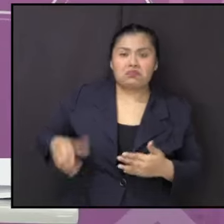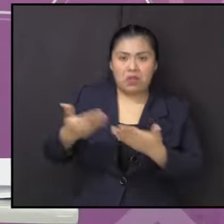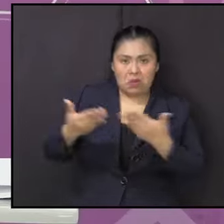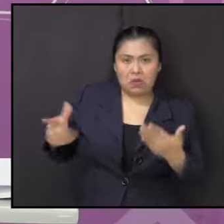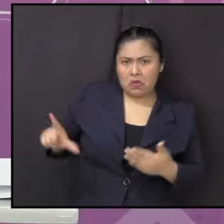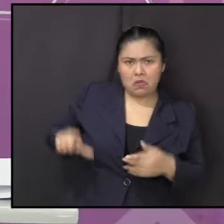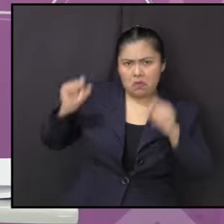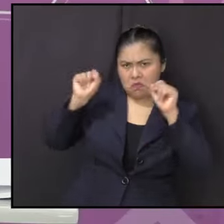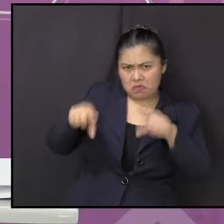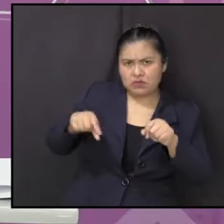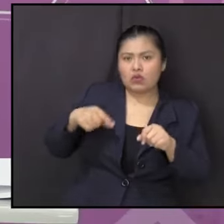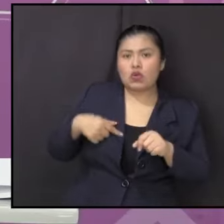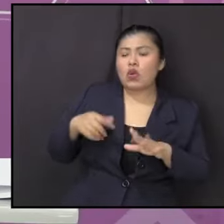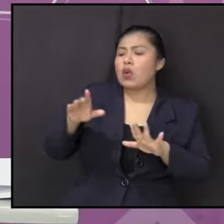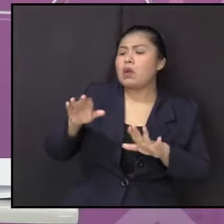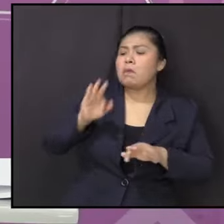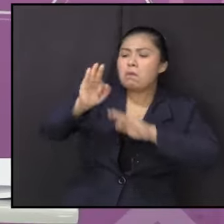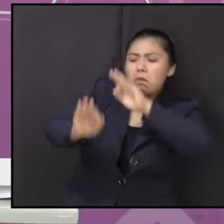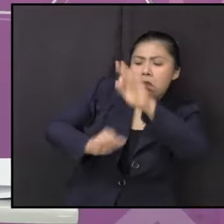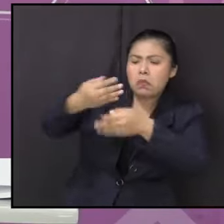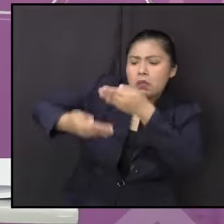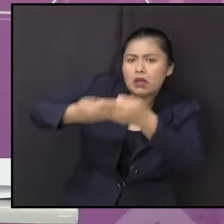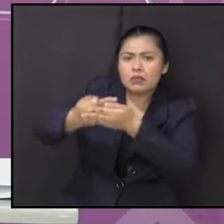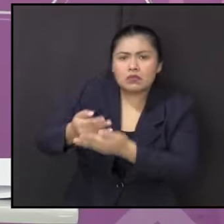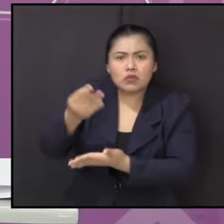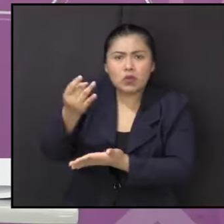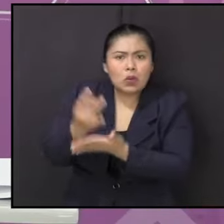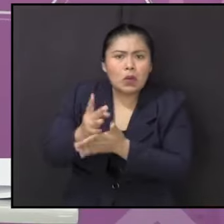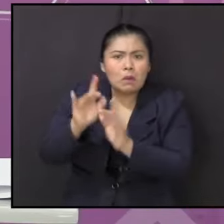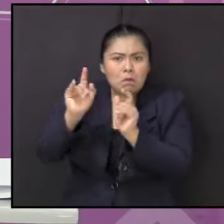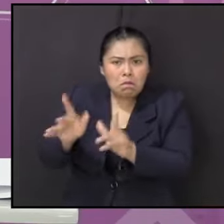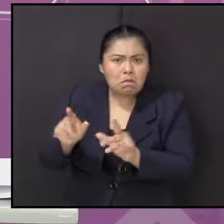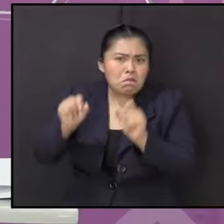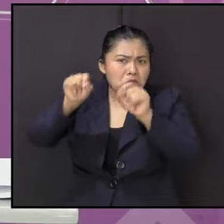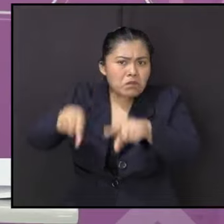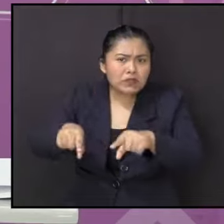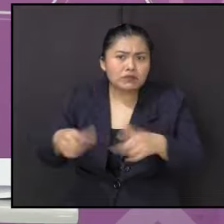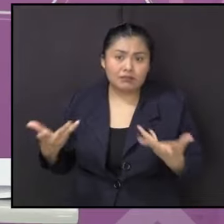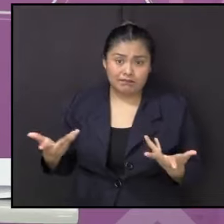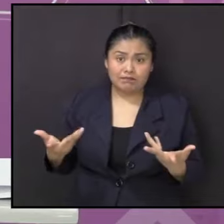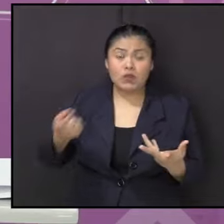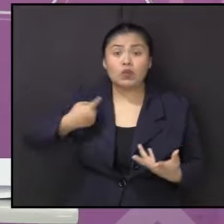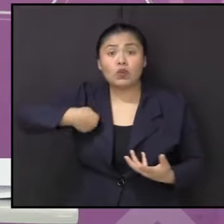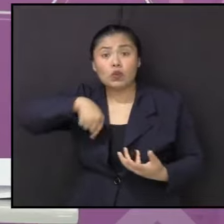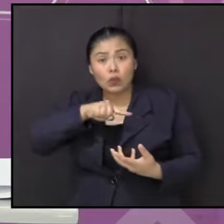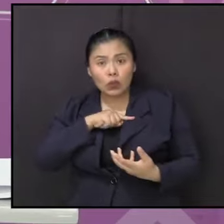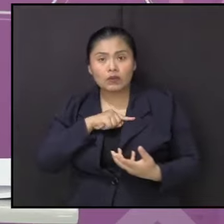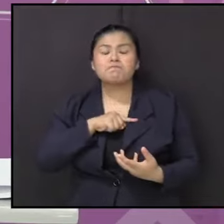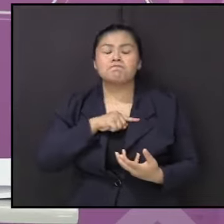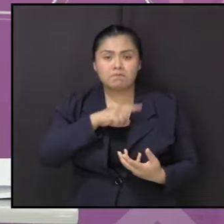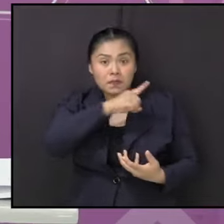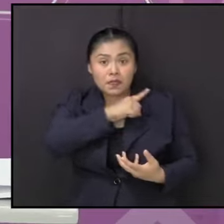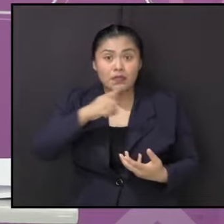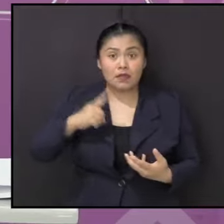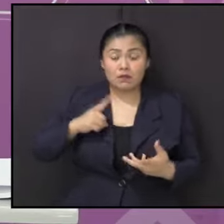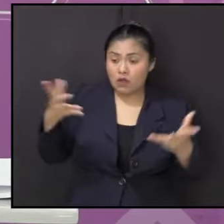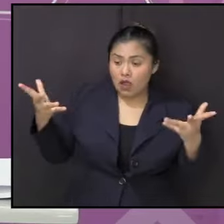Pero, ¿cómo podemos hacerlo desde la legislatura local? Pues precisamente, el legislador tiene la facultad para justamente las